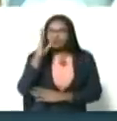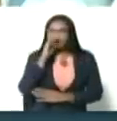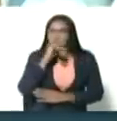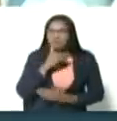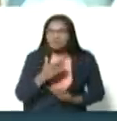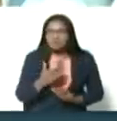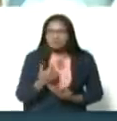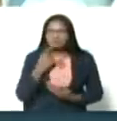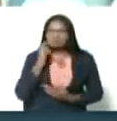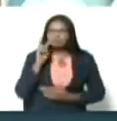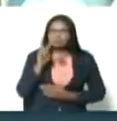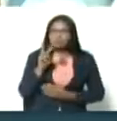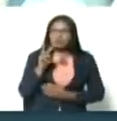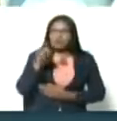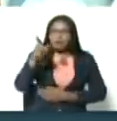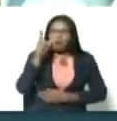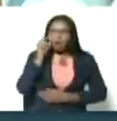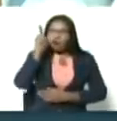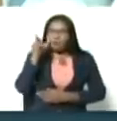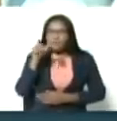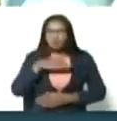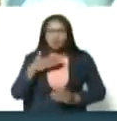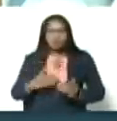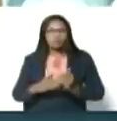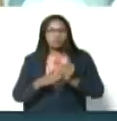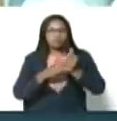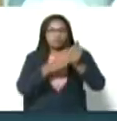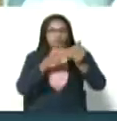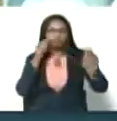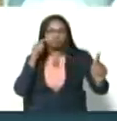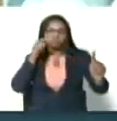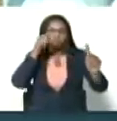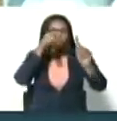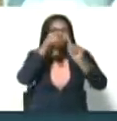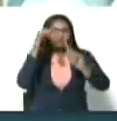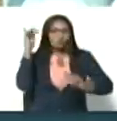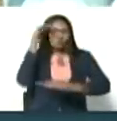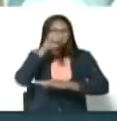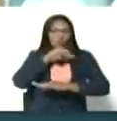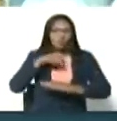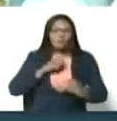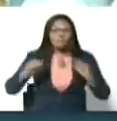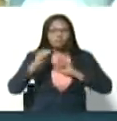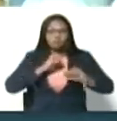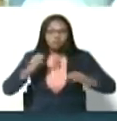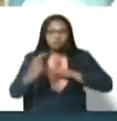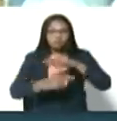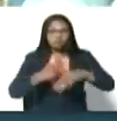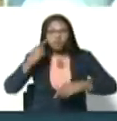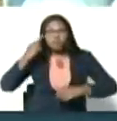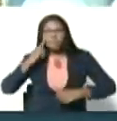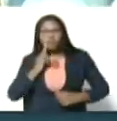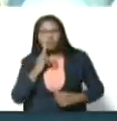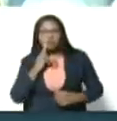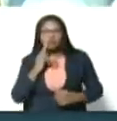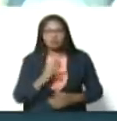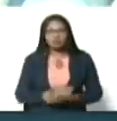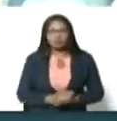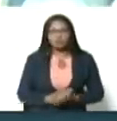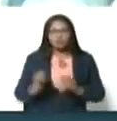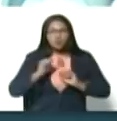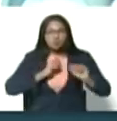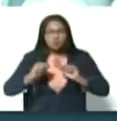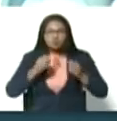él era el hombre que nos iba a conducir a la construcción de este poderoso movimiento bolivariano, de este poderoso